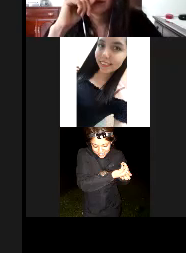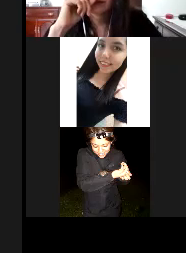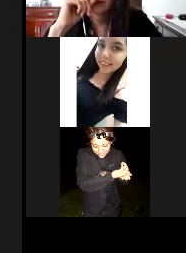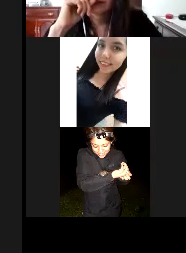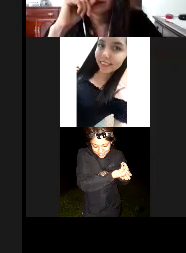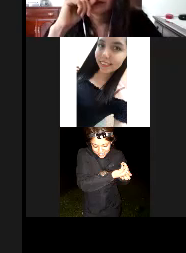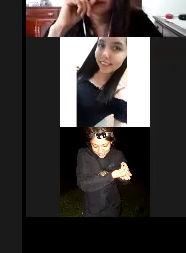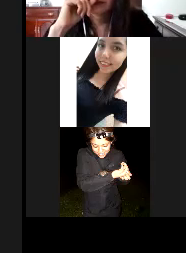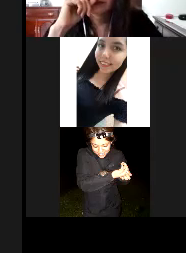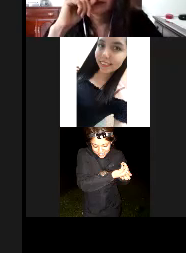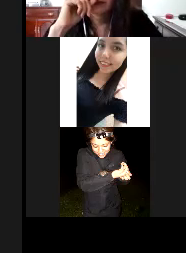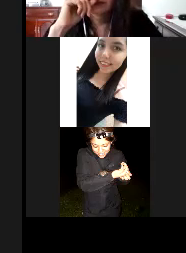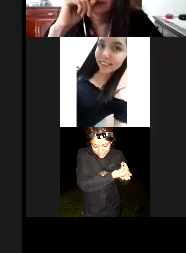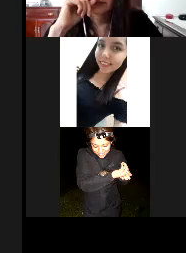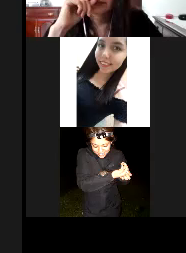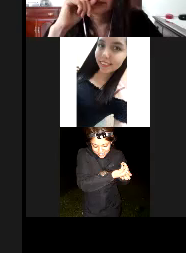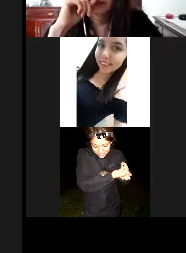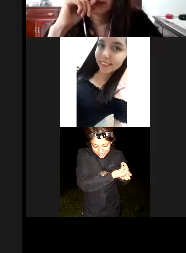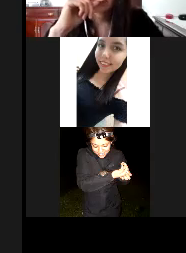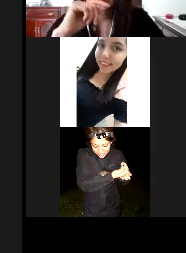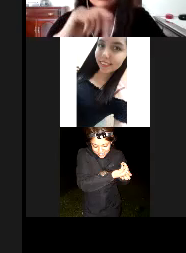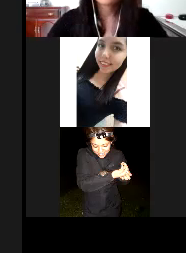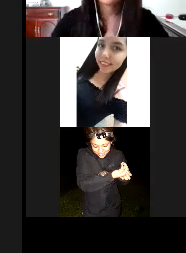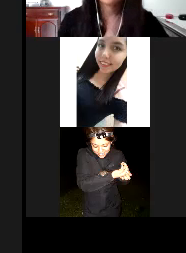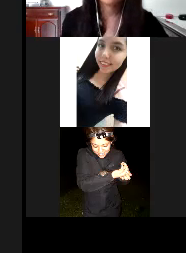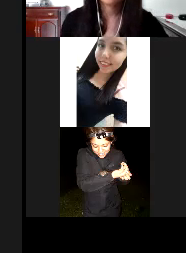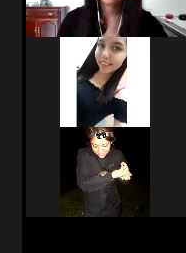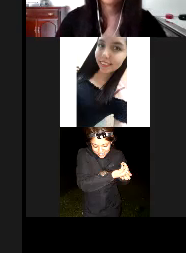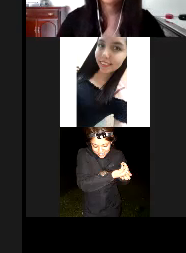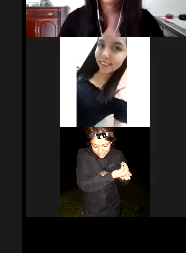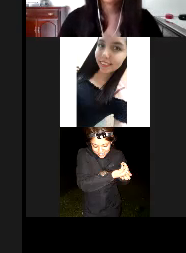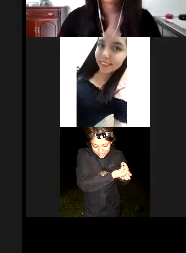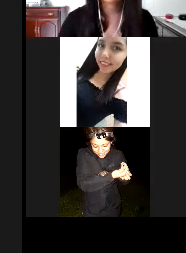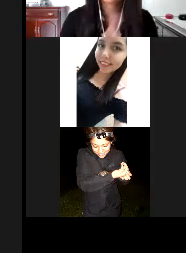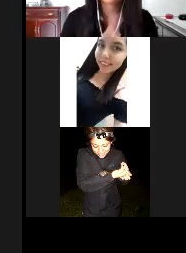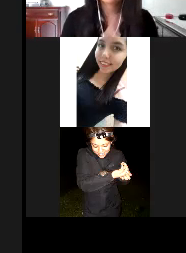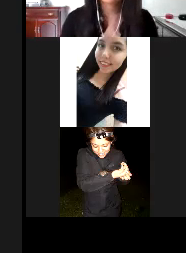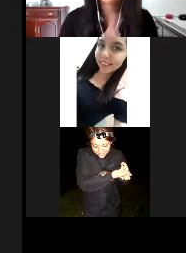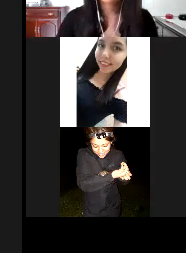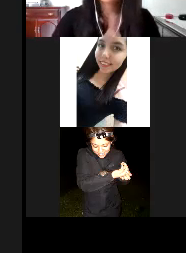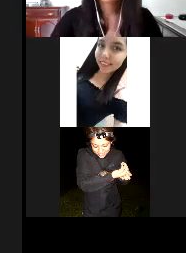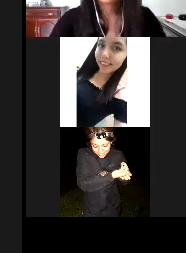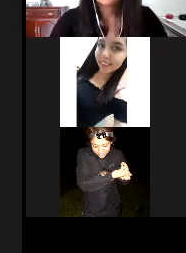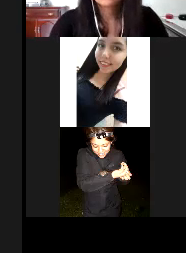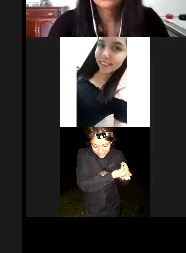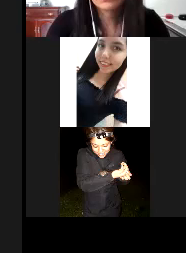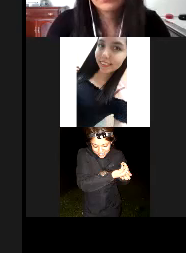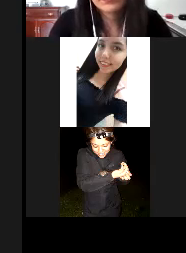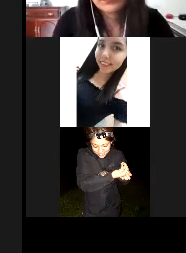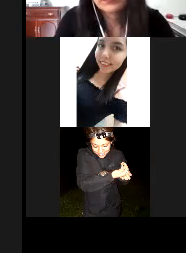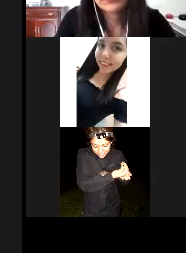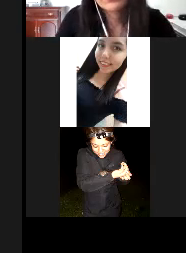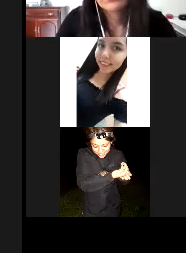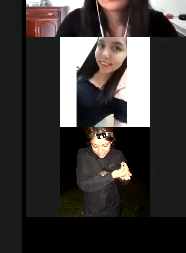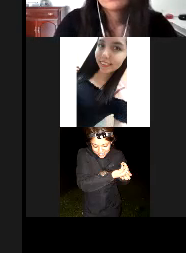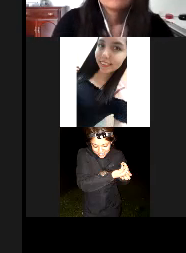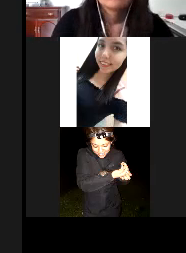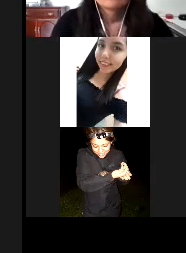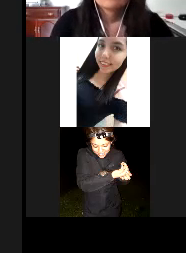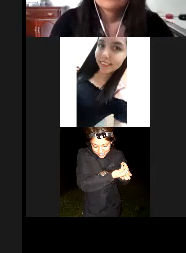fitoplancton, las cianotoxinas, que son las toxinas de la cianobacteria, que es un tipo de fitoplancton,